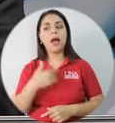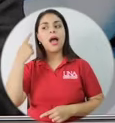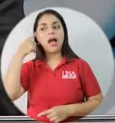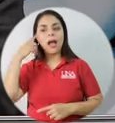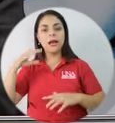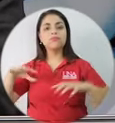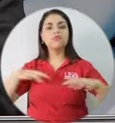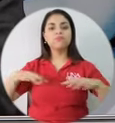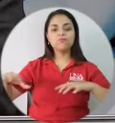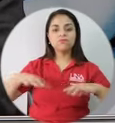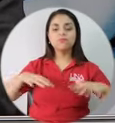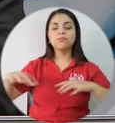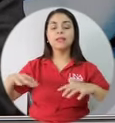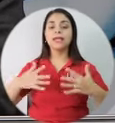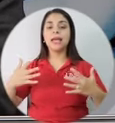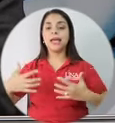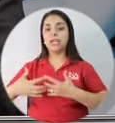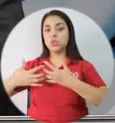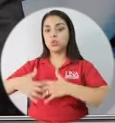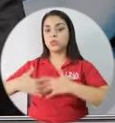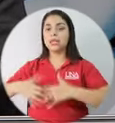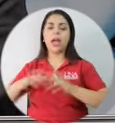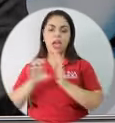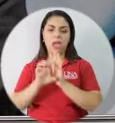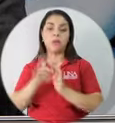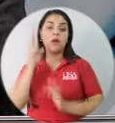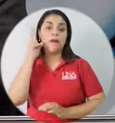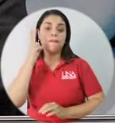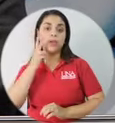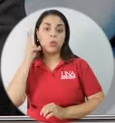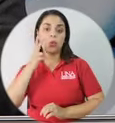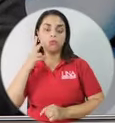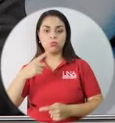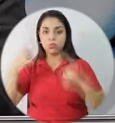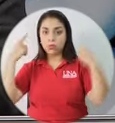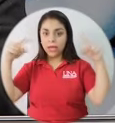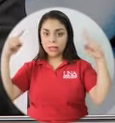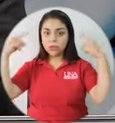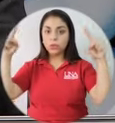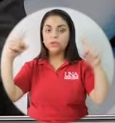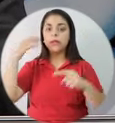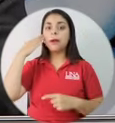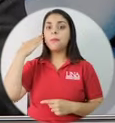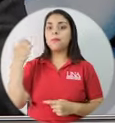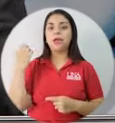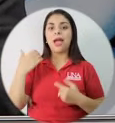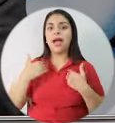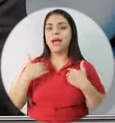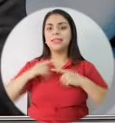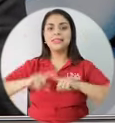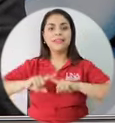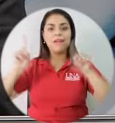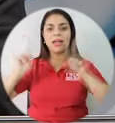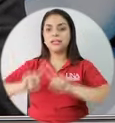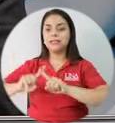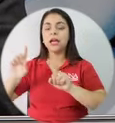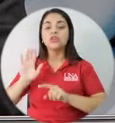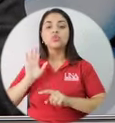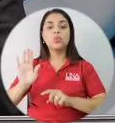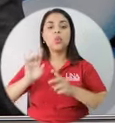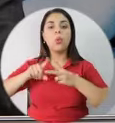una dinámica donde, por ejemplo, la industria del vino ha sido muy exitosa, y es que se diferencian los vinos por su